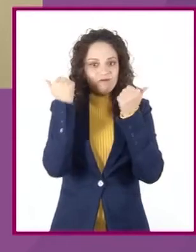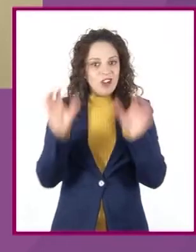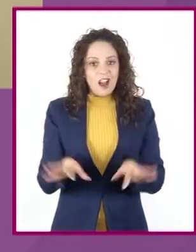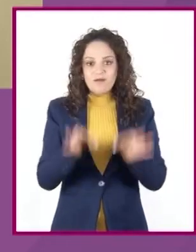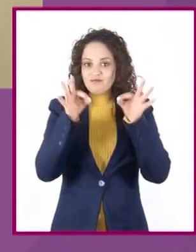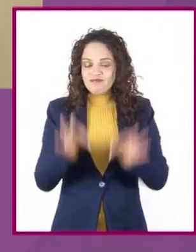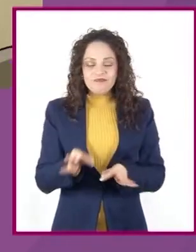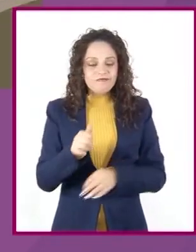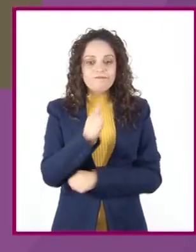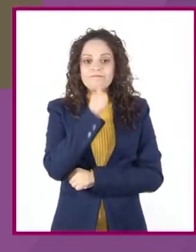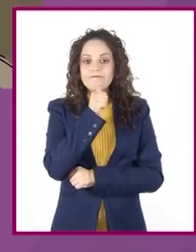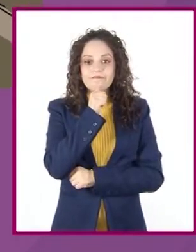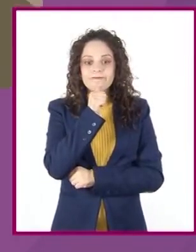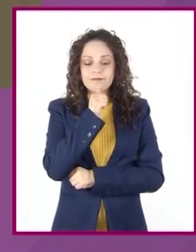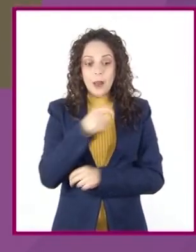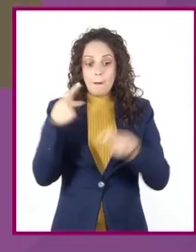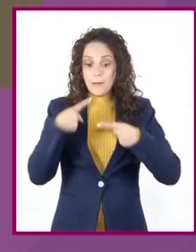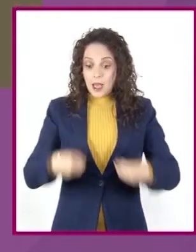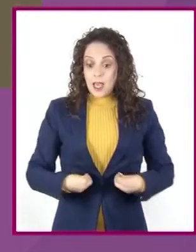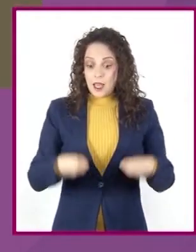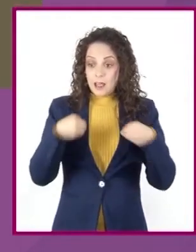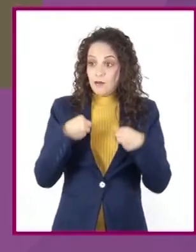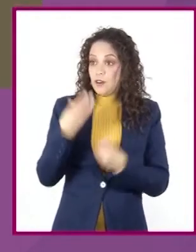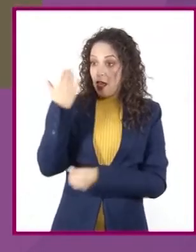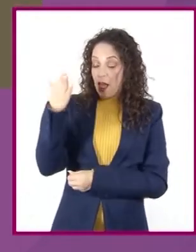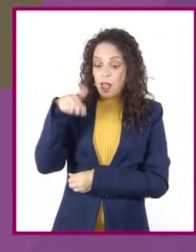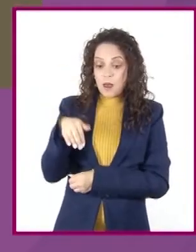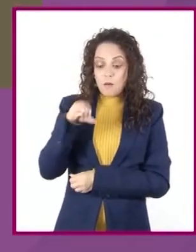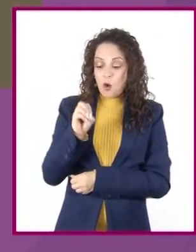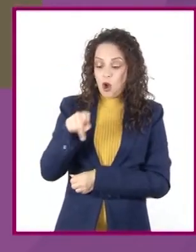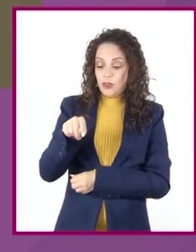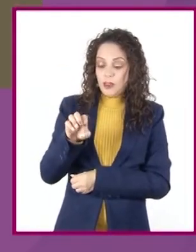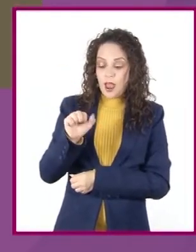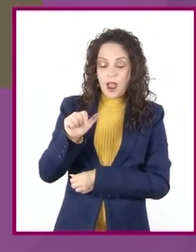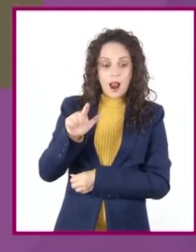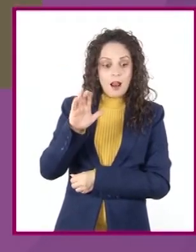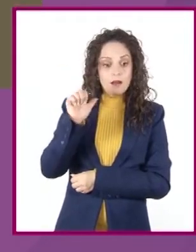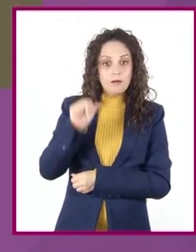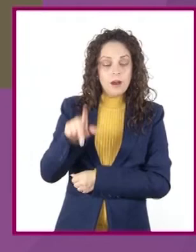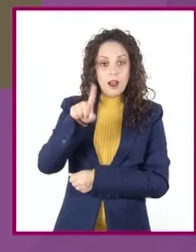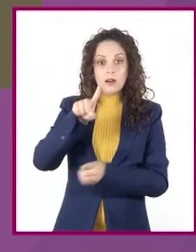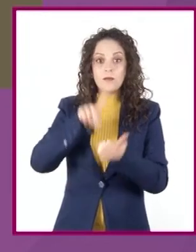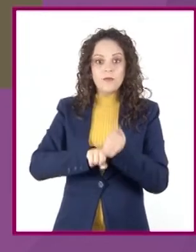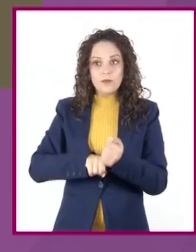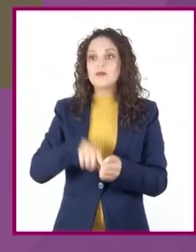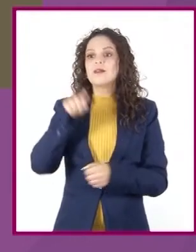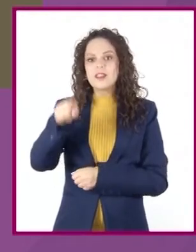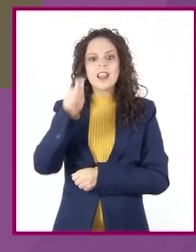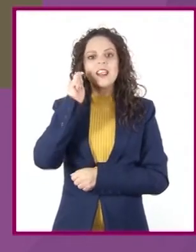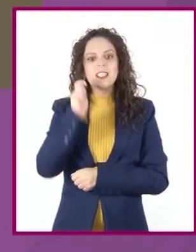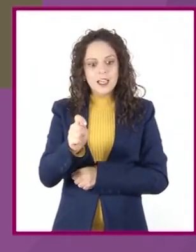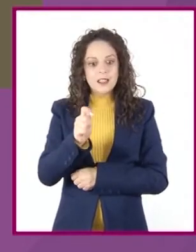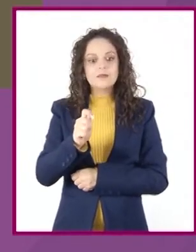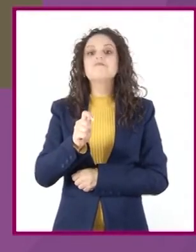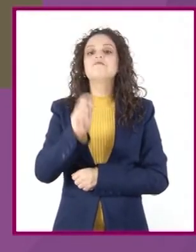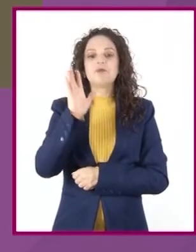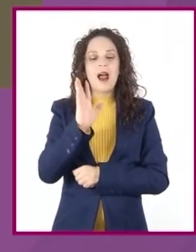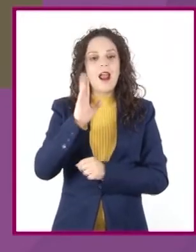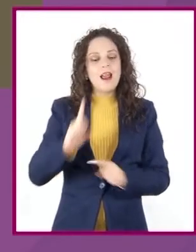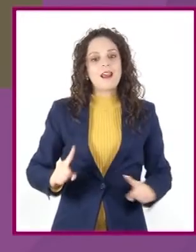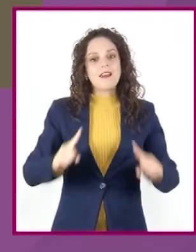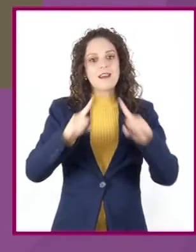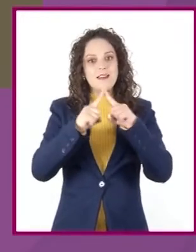Para los habitantes de Monte Albán, su ciudad era la encarnación del Monte Sagrado, un centro religioso y